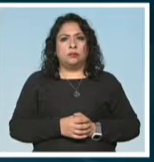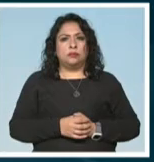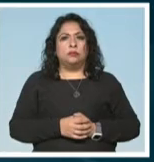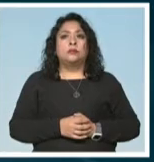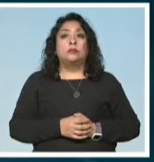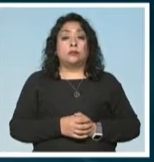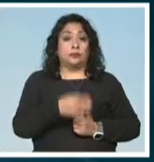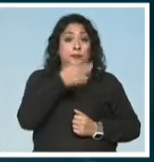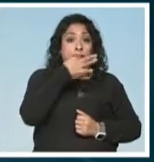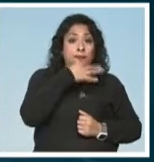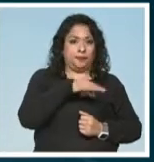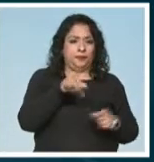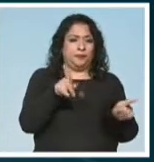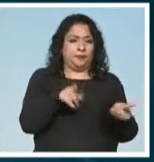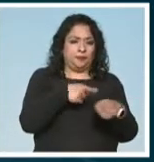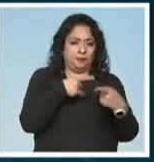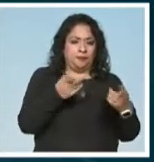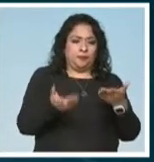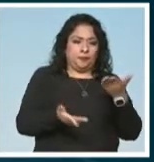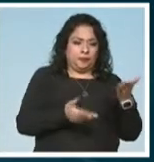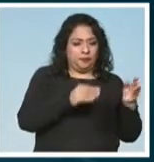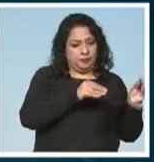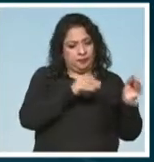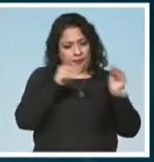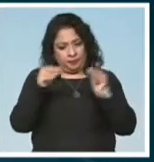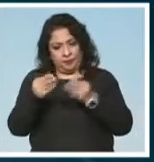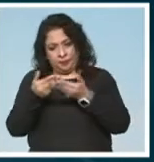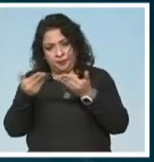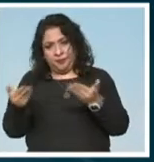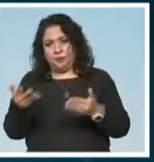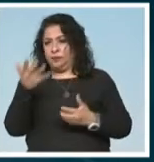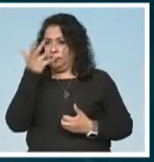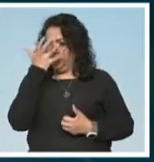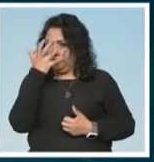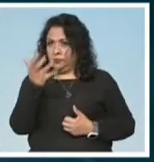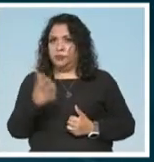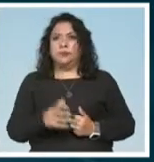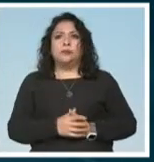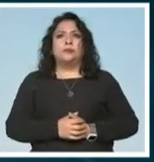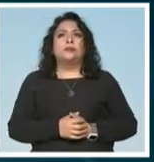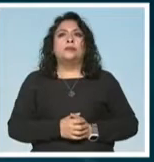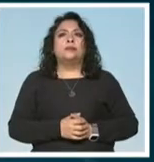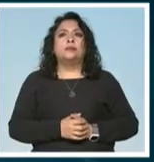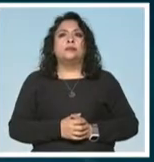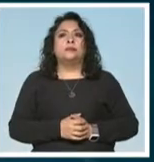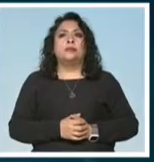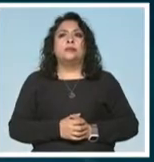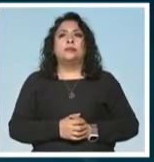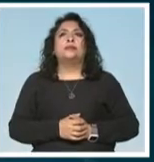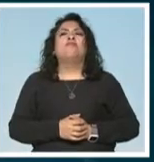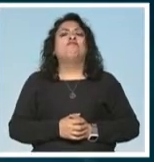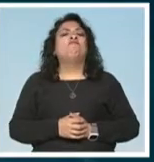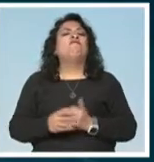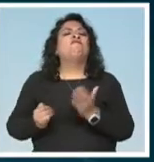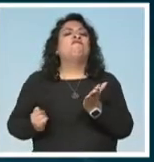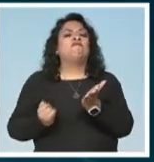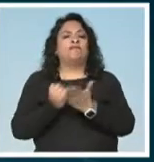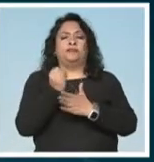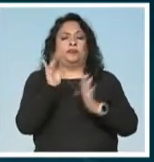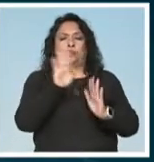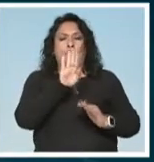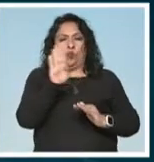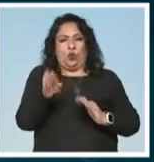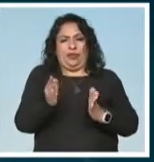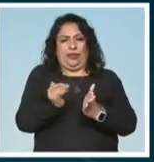Y de la celebración de la música y el baile pasamos a algo más serio. ¿Cuál es la decisión, cuando la muerte es